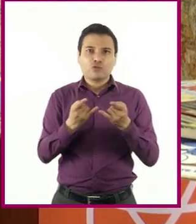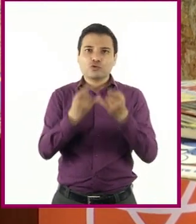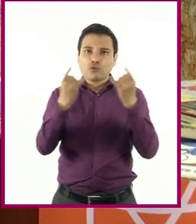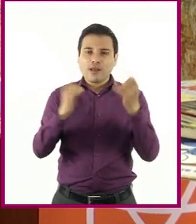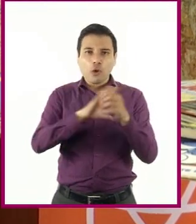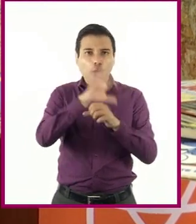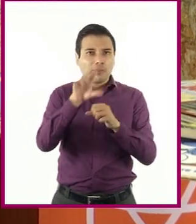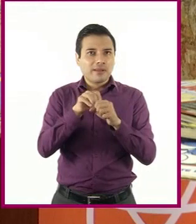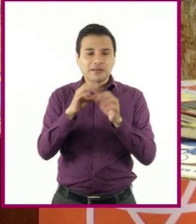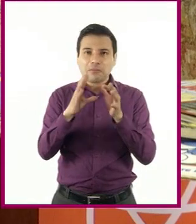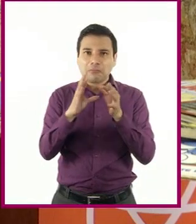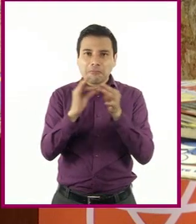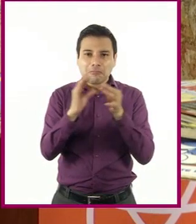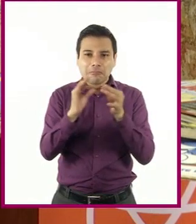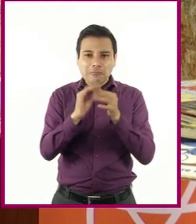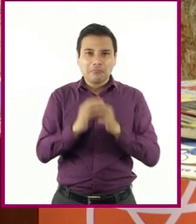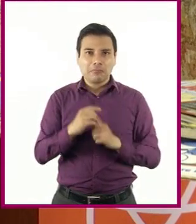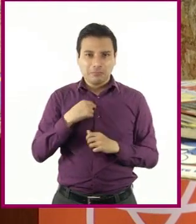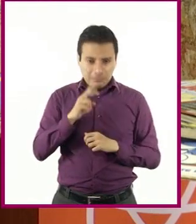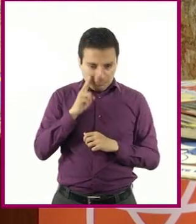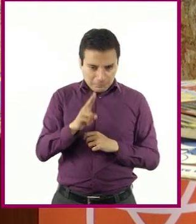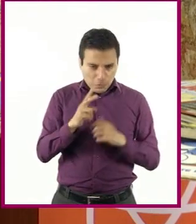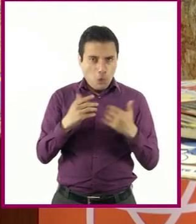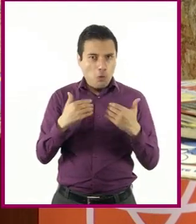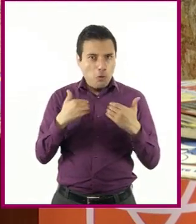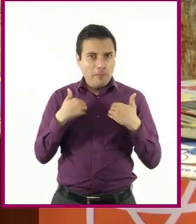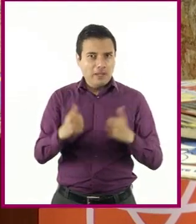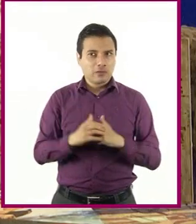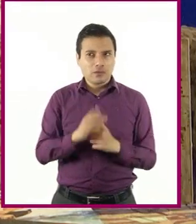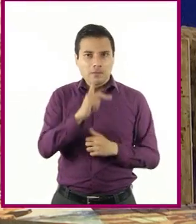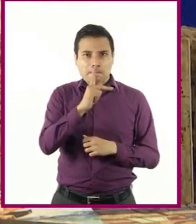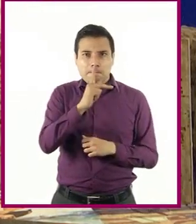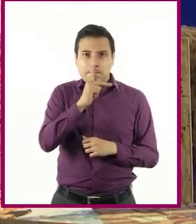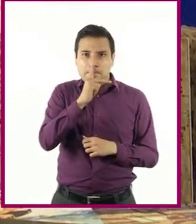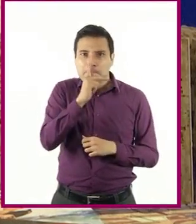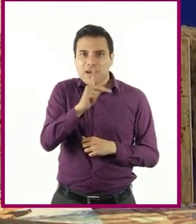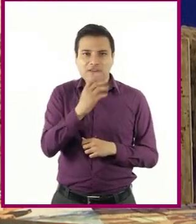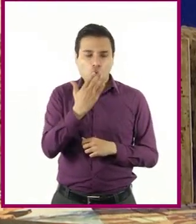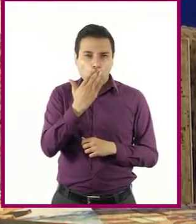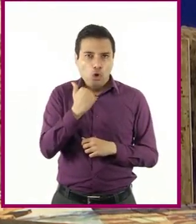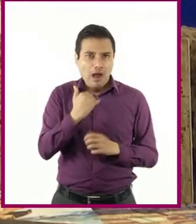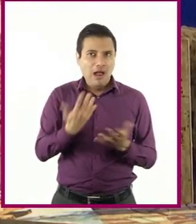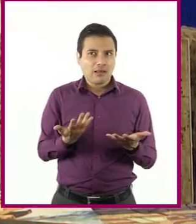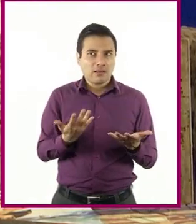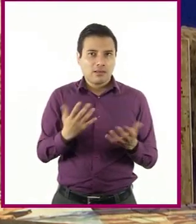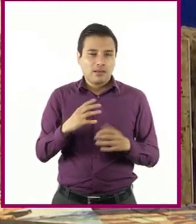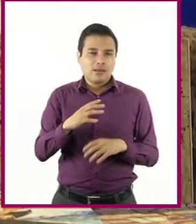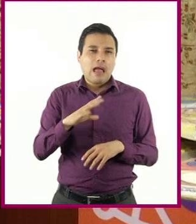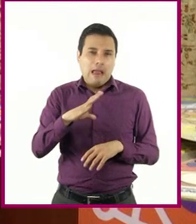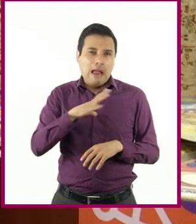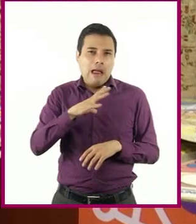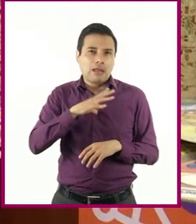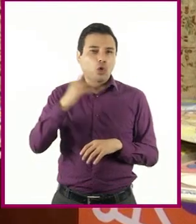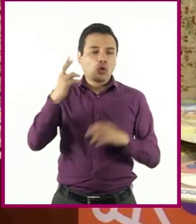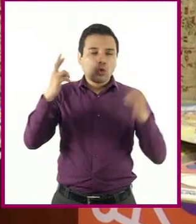y perfectamente entendible a pesar de no tener palabras. Y las onomatopeyas nos ayudan a enfatizar